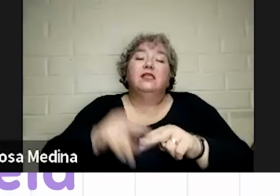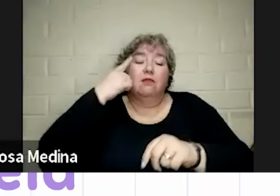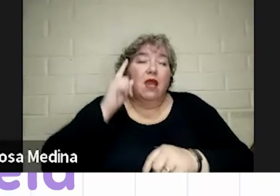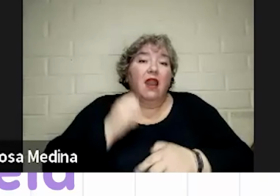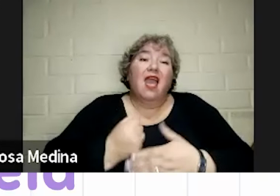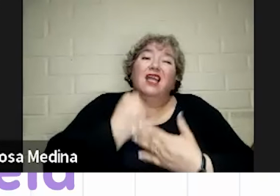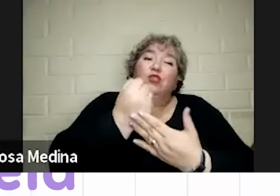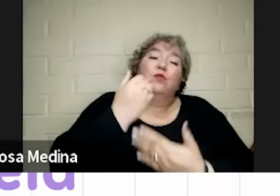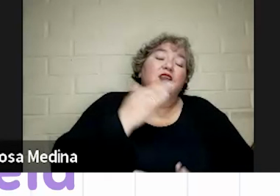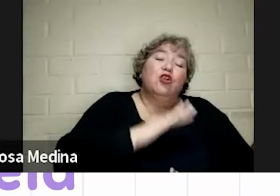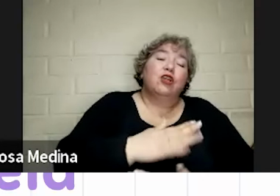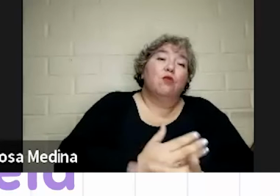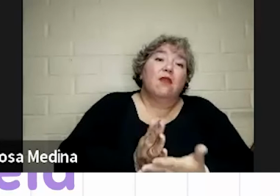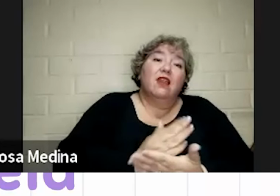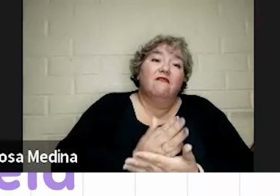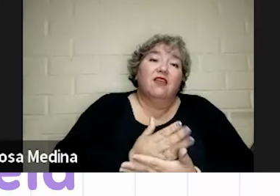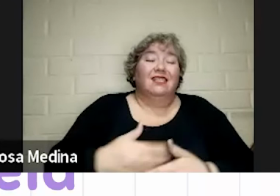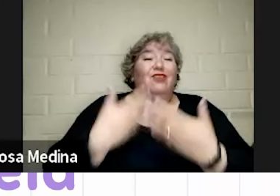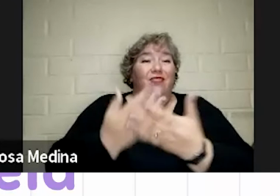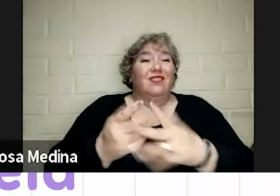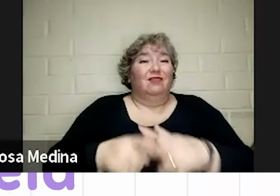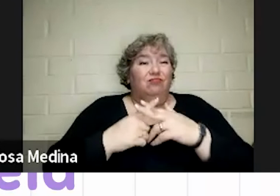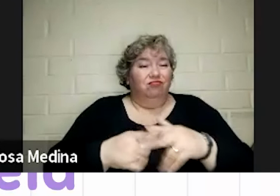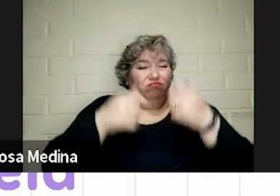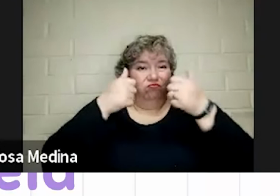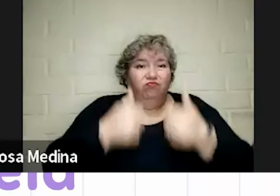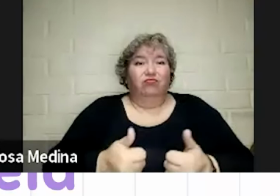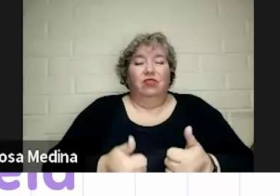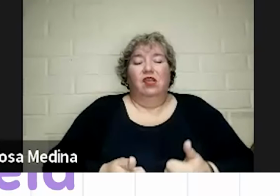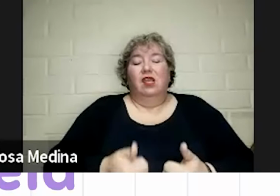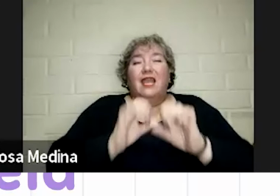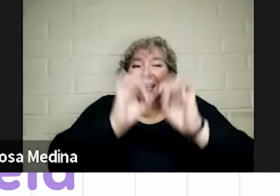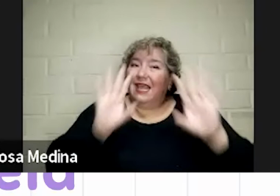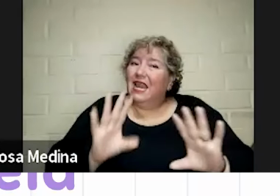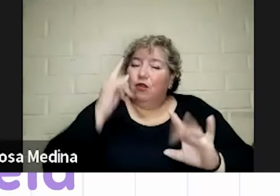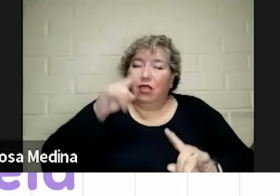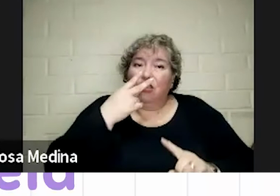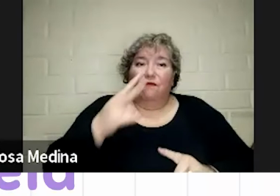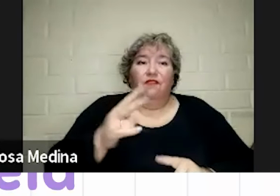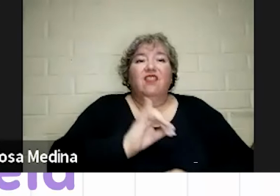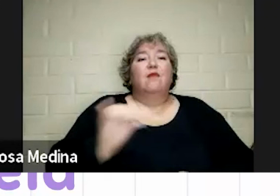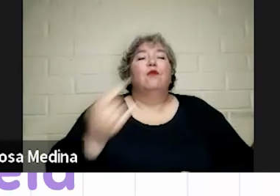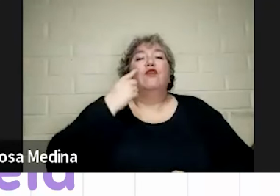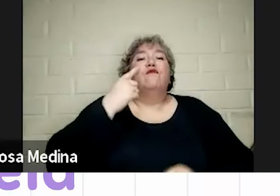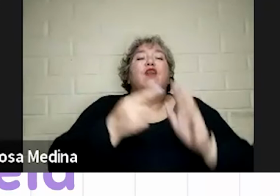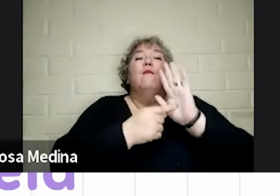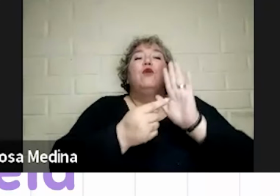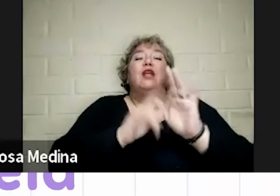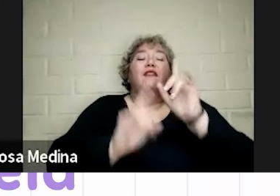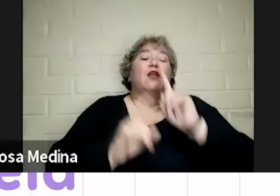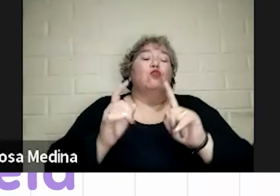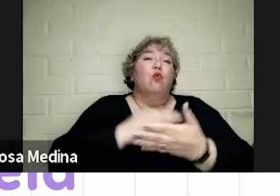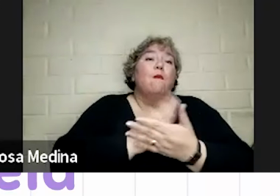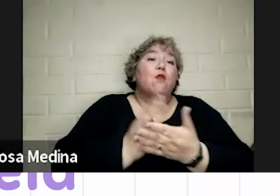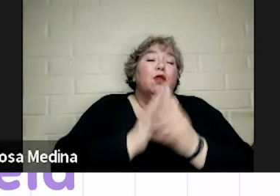a planificar? Dar estrategias explícitas, hacer planes de planificación. Después, si alcanzo, les voy a mostrar algunos programas específicos.